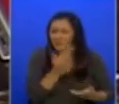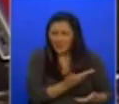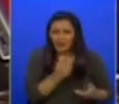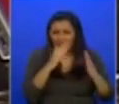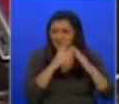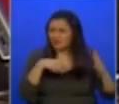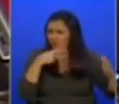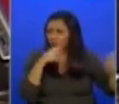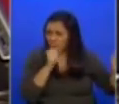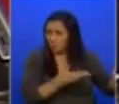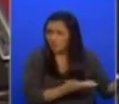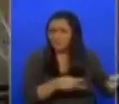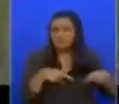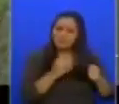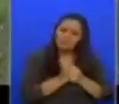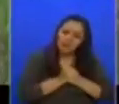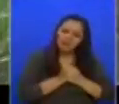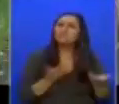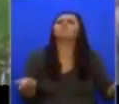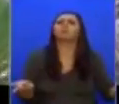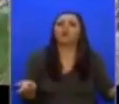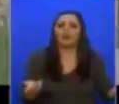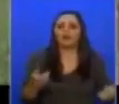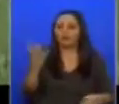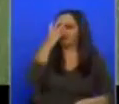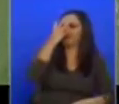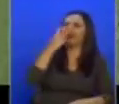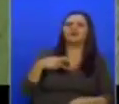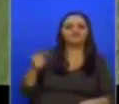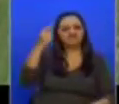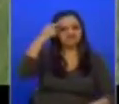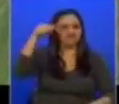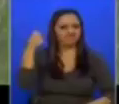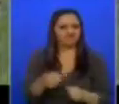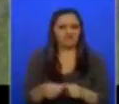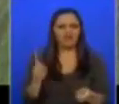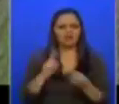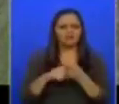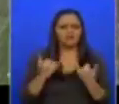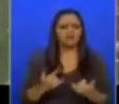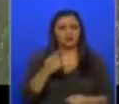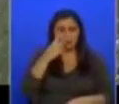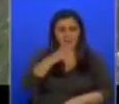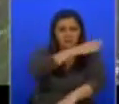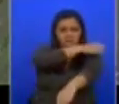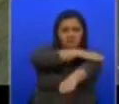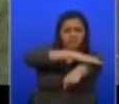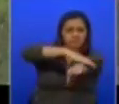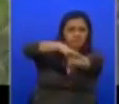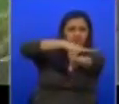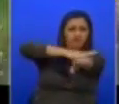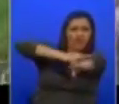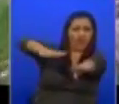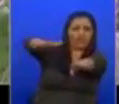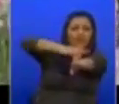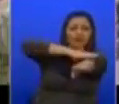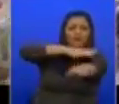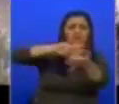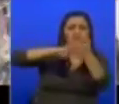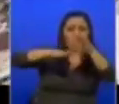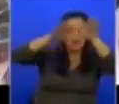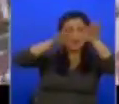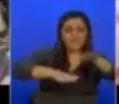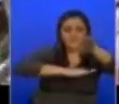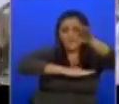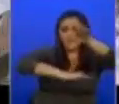nuestros hijos. Miren cómo vive esa gente sobre el pantano. Y si ven que esto es una sabana enorme, se rellena, ahí se ponen